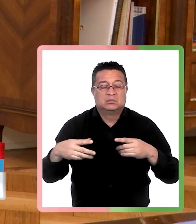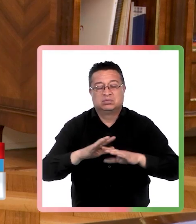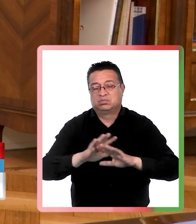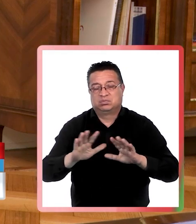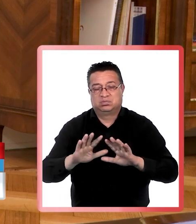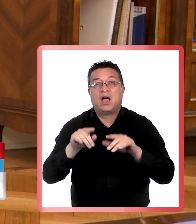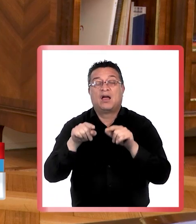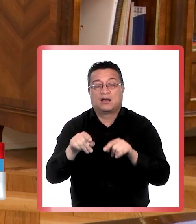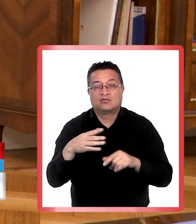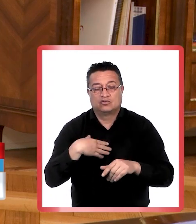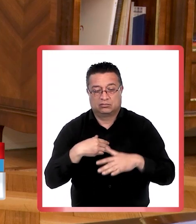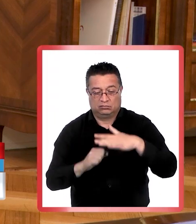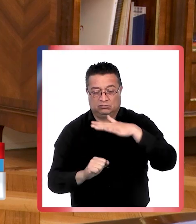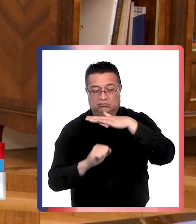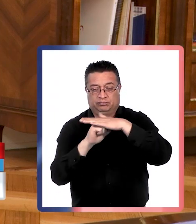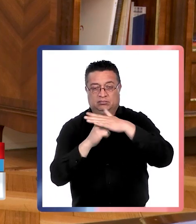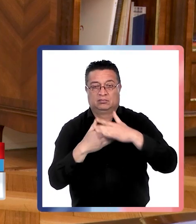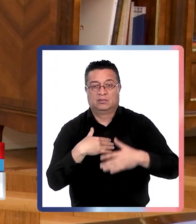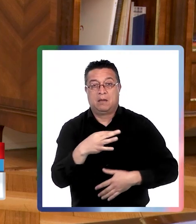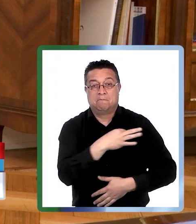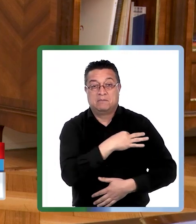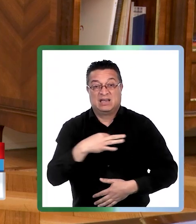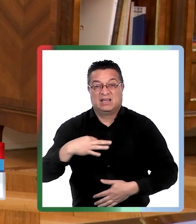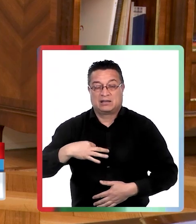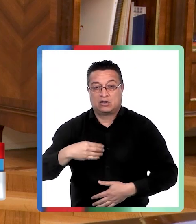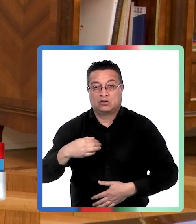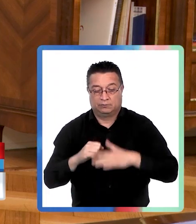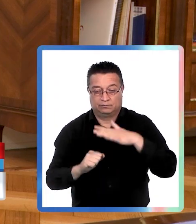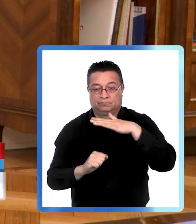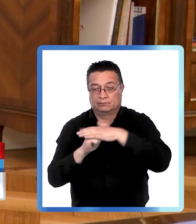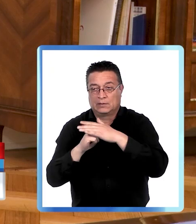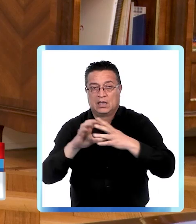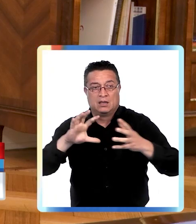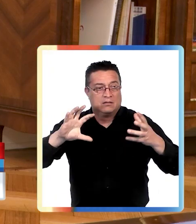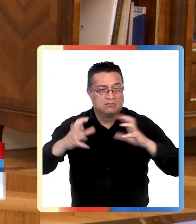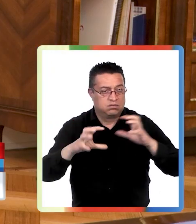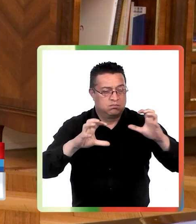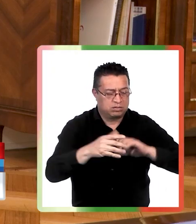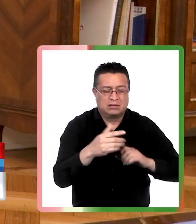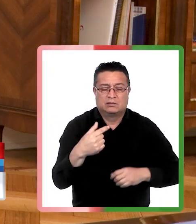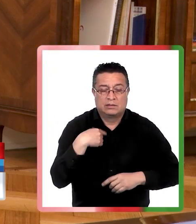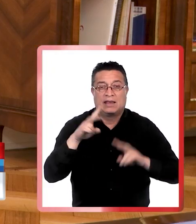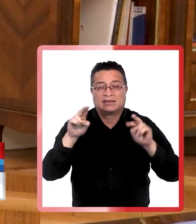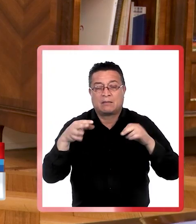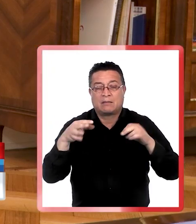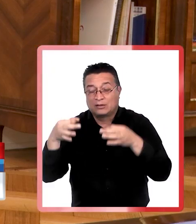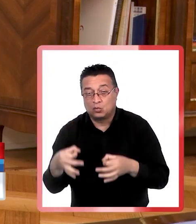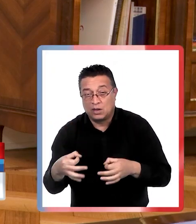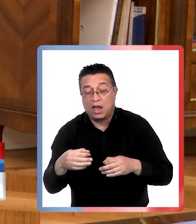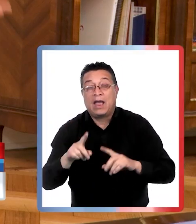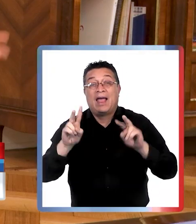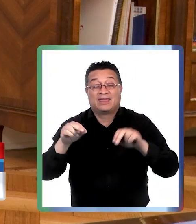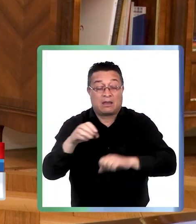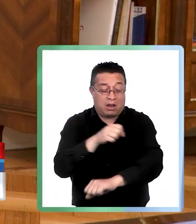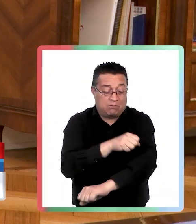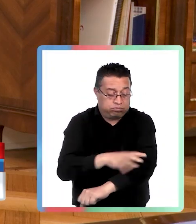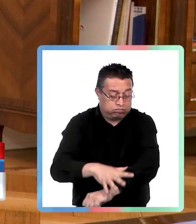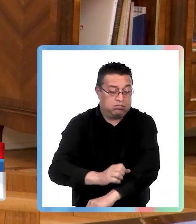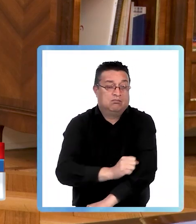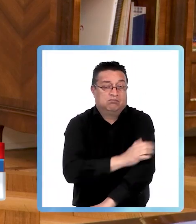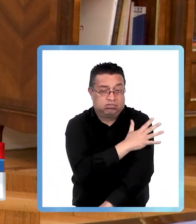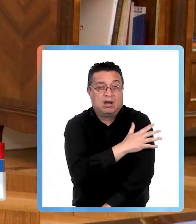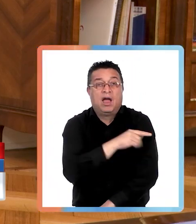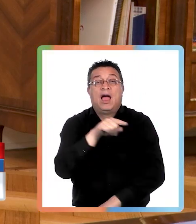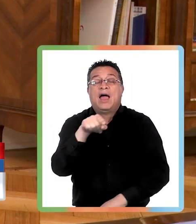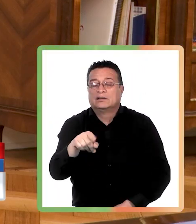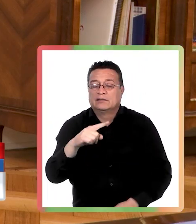enfrentando. Me toca encabezar este ministerio, que le toca estar a la cabeza de las catástrofes, que le toca todos los temas de seguridad, los temas de descentralización,